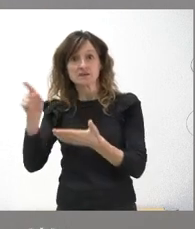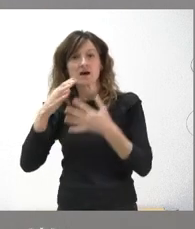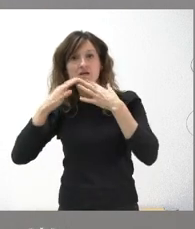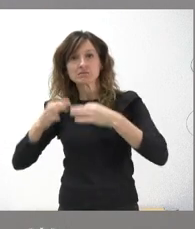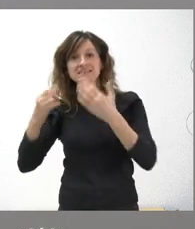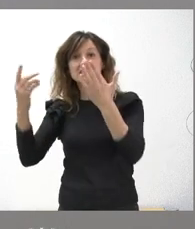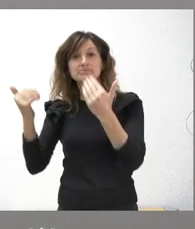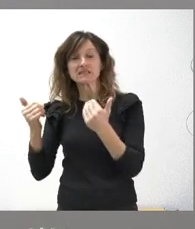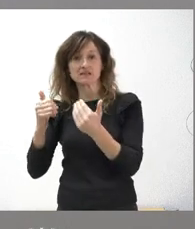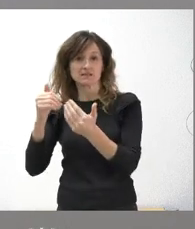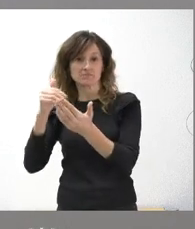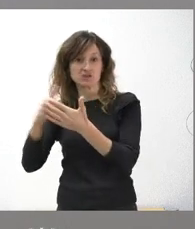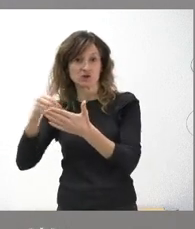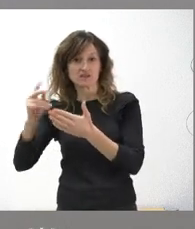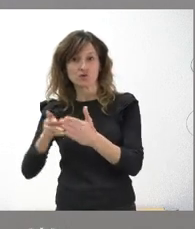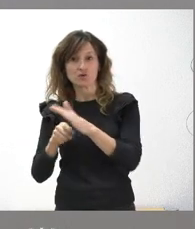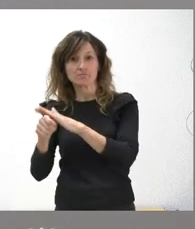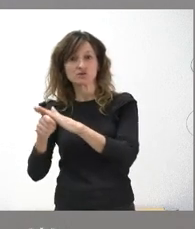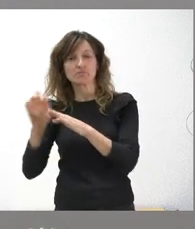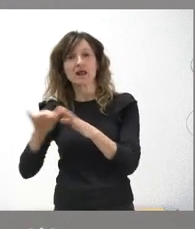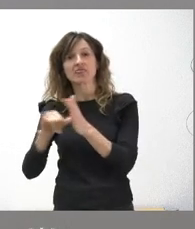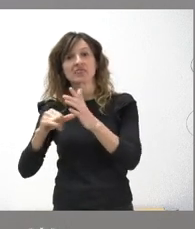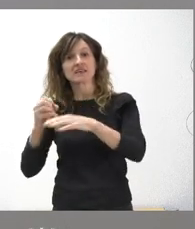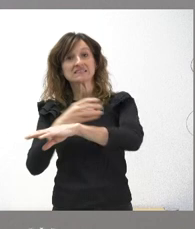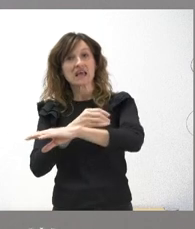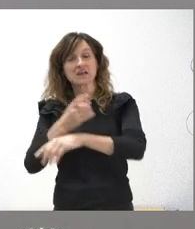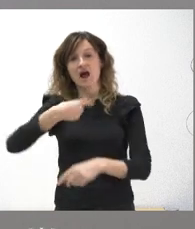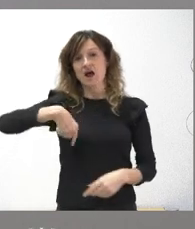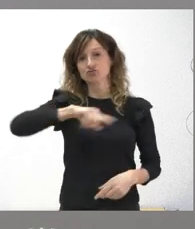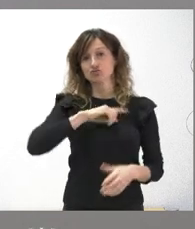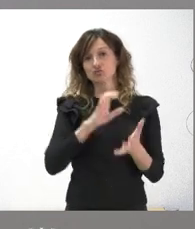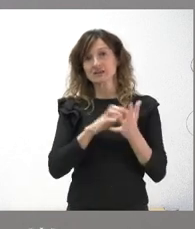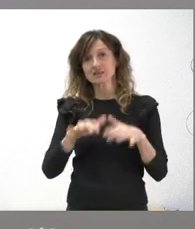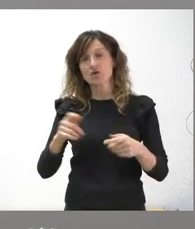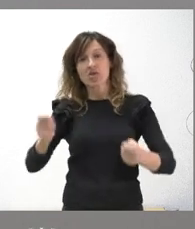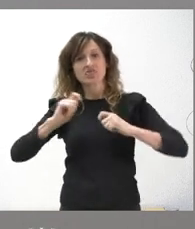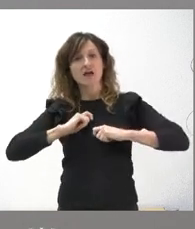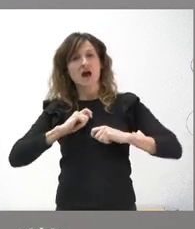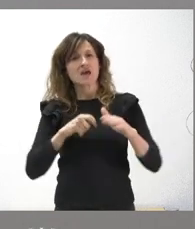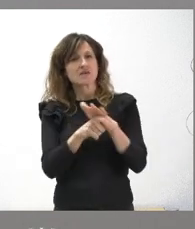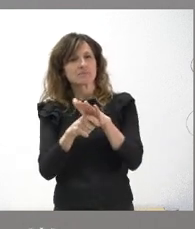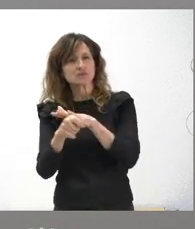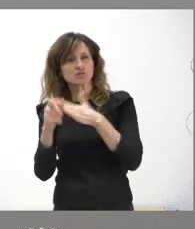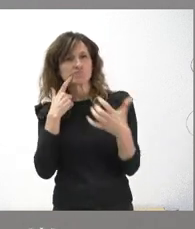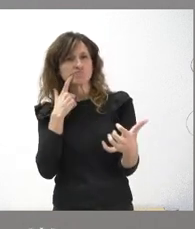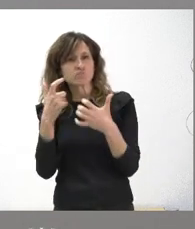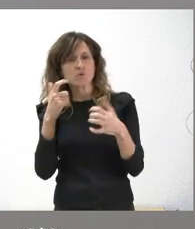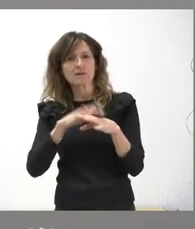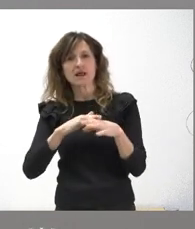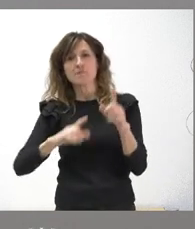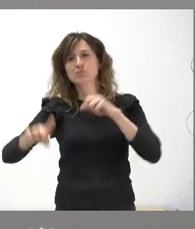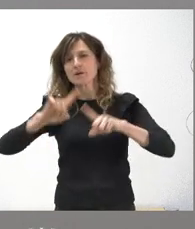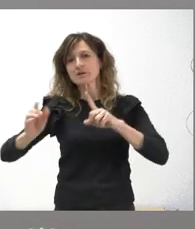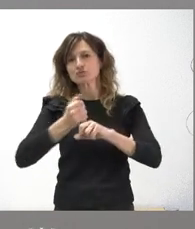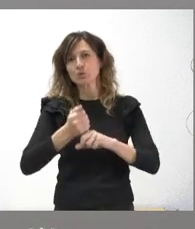6,000 millones de euros de inversiones para cercanías a nosotros se nos tiene que garantizar un volumen de inversiones muy notables para solucionar los problemas que